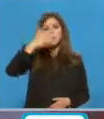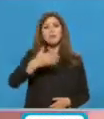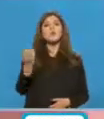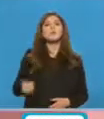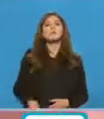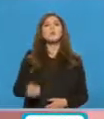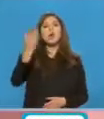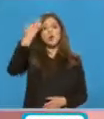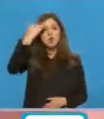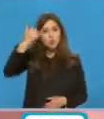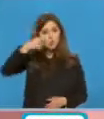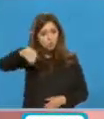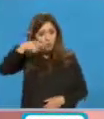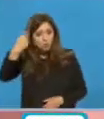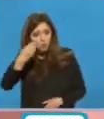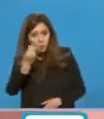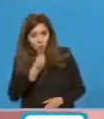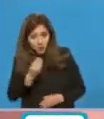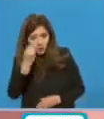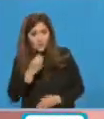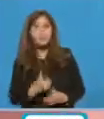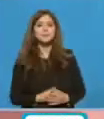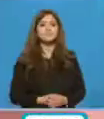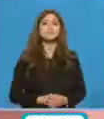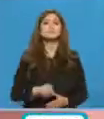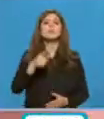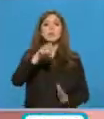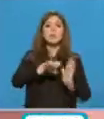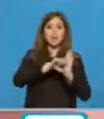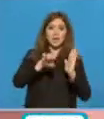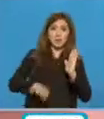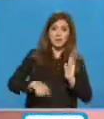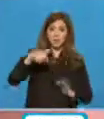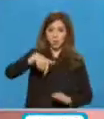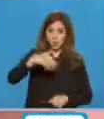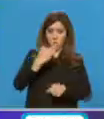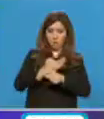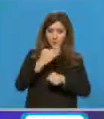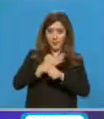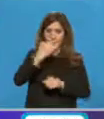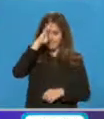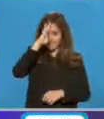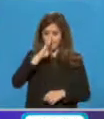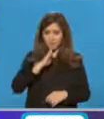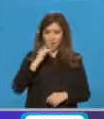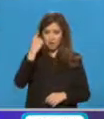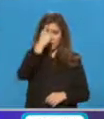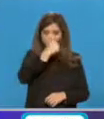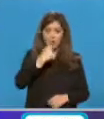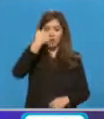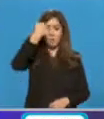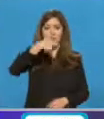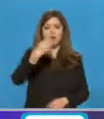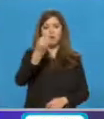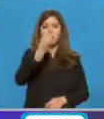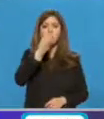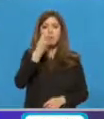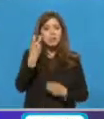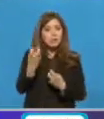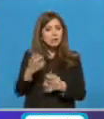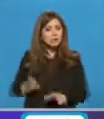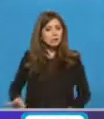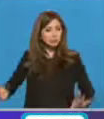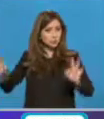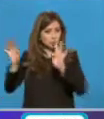sí, tratar de organizarnos, ¿no? Y decir, esta media hora es sagrada para mi comida y mis nada sagrados más, ¿no? alimentos. Sí, exactamente, así es. Y es que hay